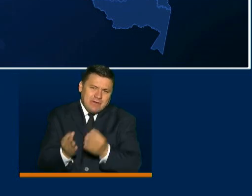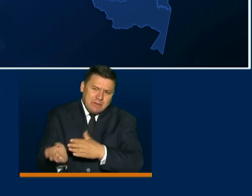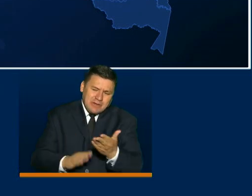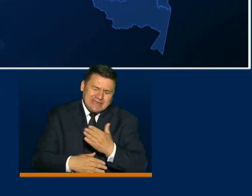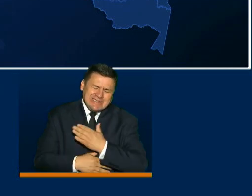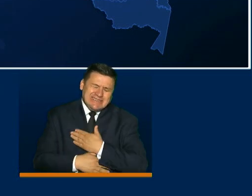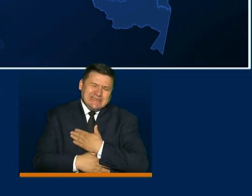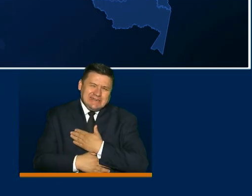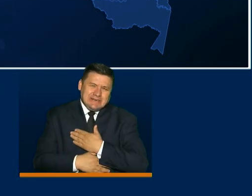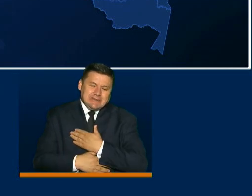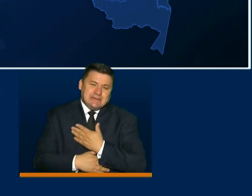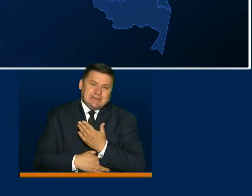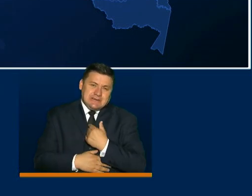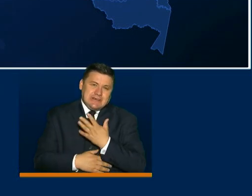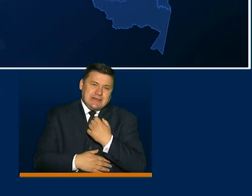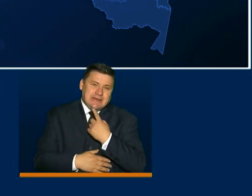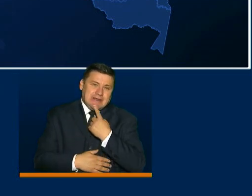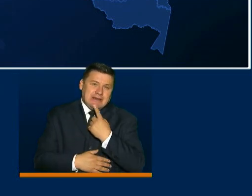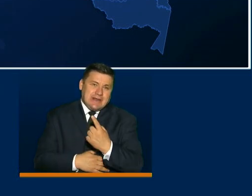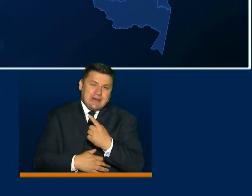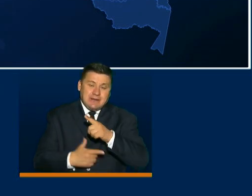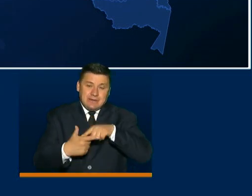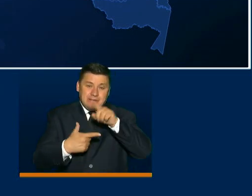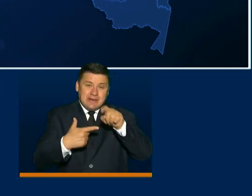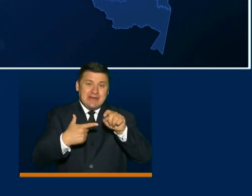seres queridos y quisiera destacar que el